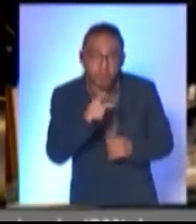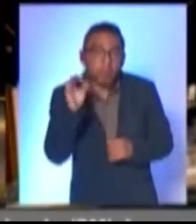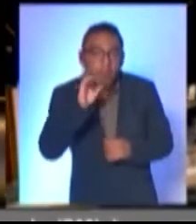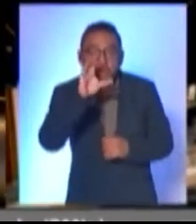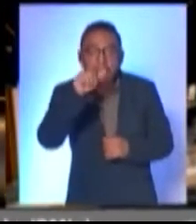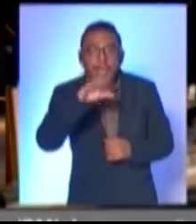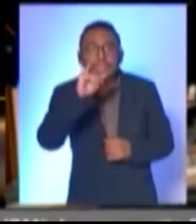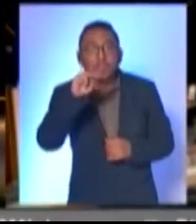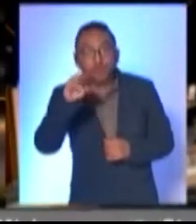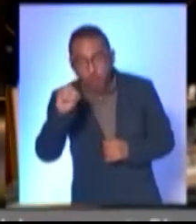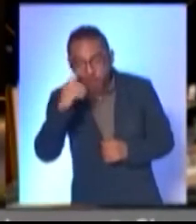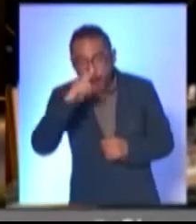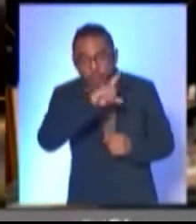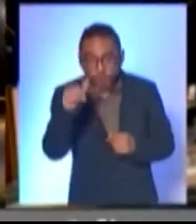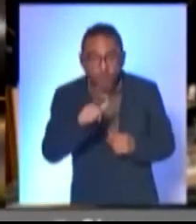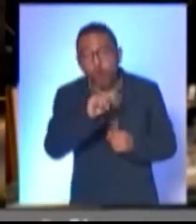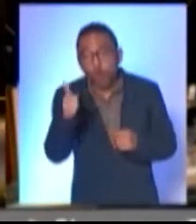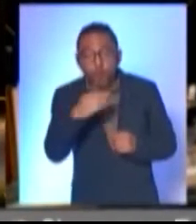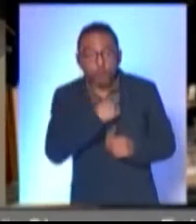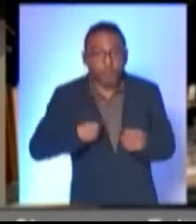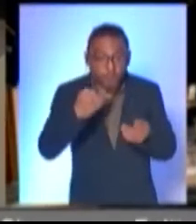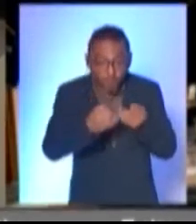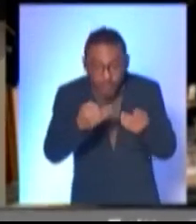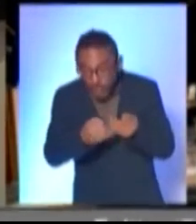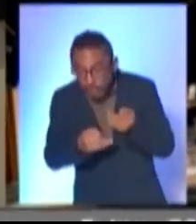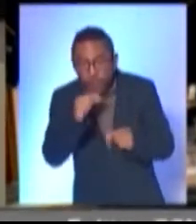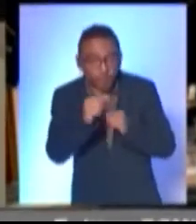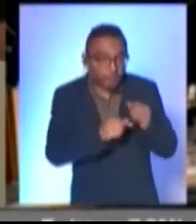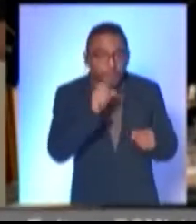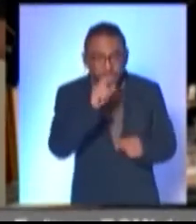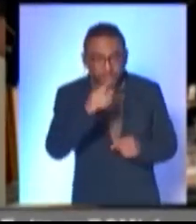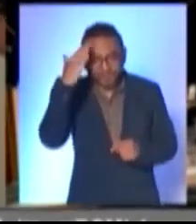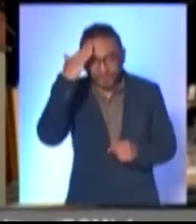para ir cerrando los demás municipios pendientes. El funcionario estatal